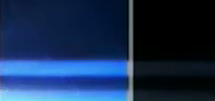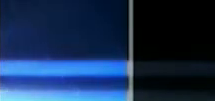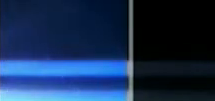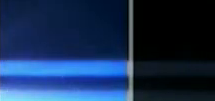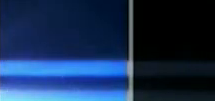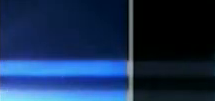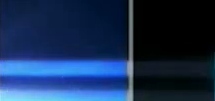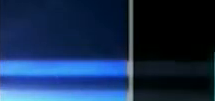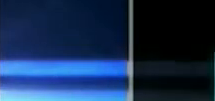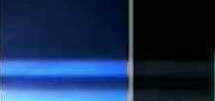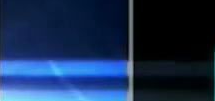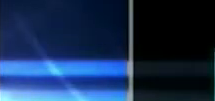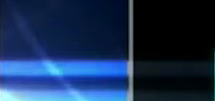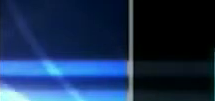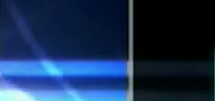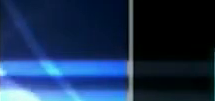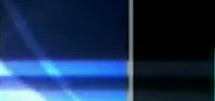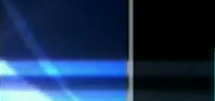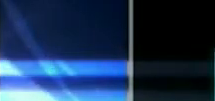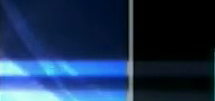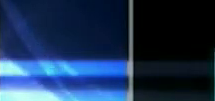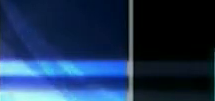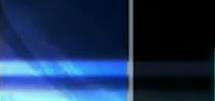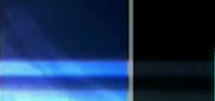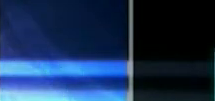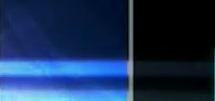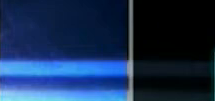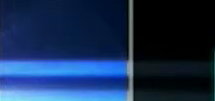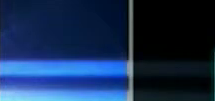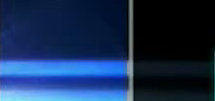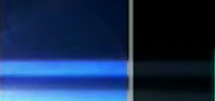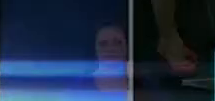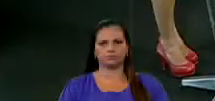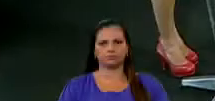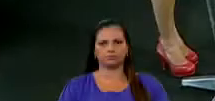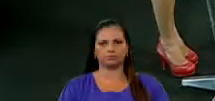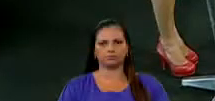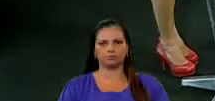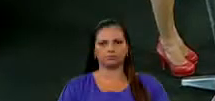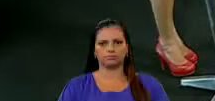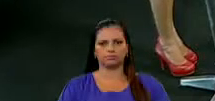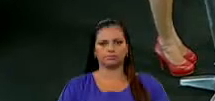@rts-lanoticia. Envíenos las fotos del problema comunitario en su sector.